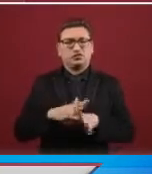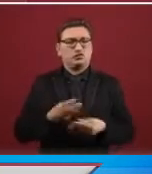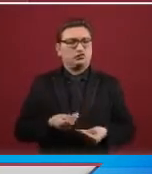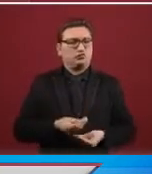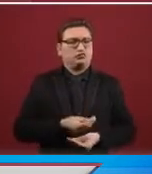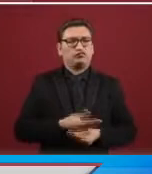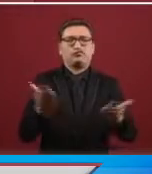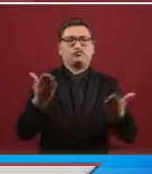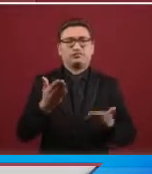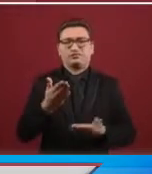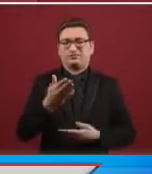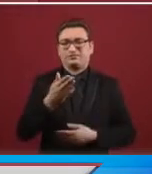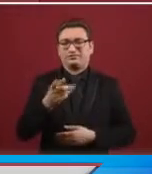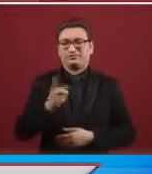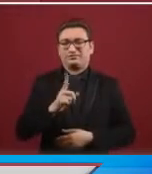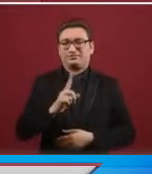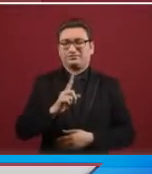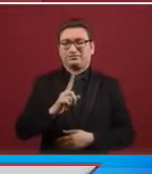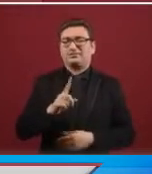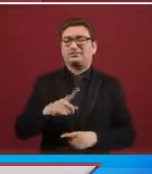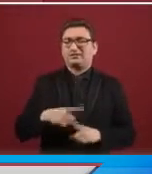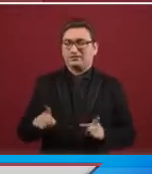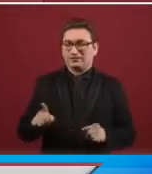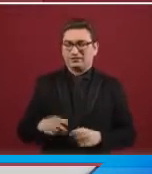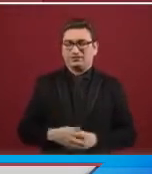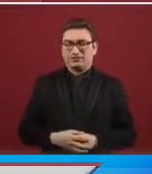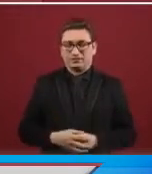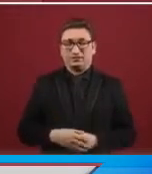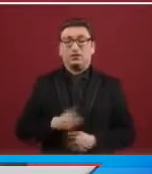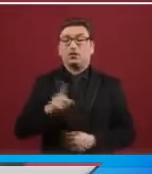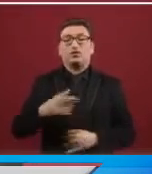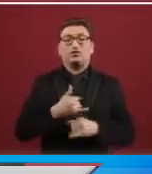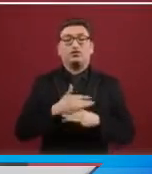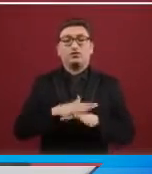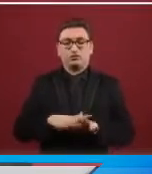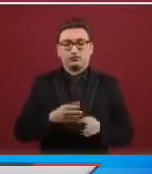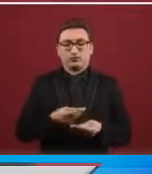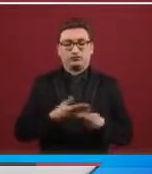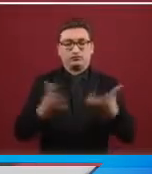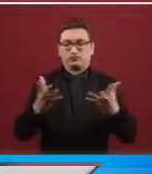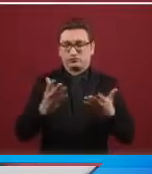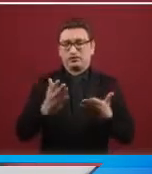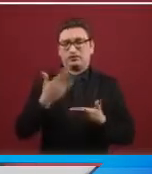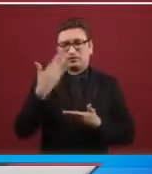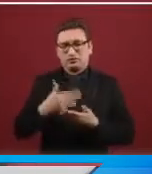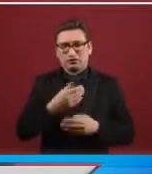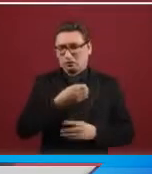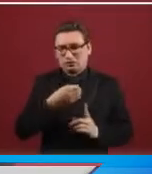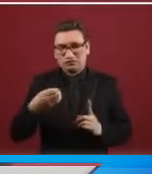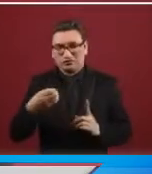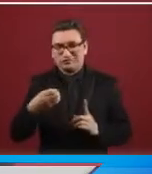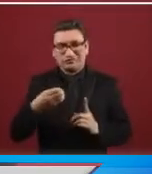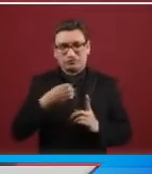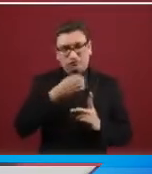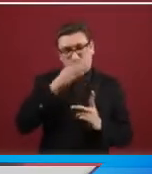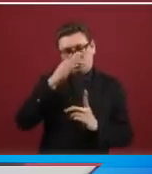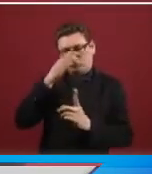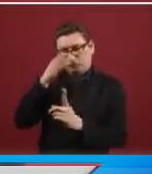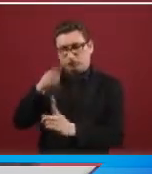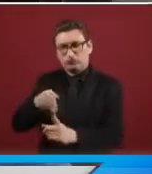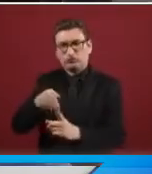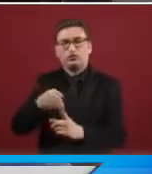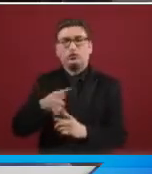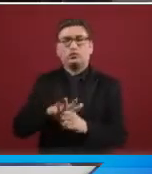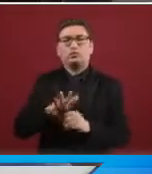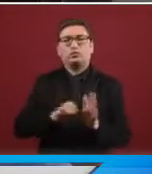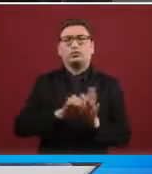con relación al dólar. Y también es tema importante cómo se distribuye el ingreso. Ahora se distribuirá de manera más justa la riqueza, con lo que se